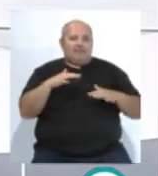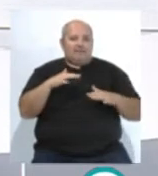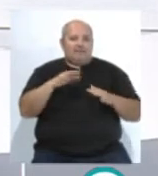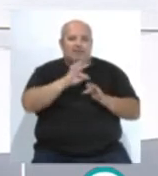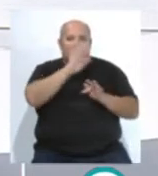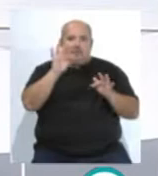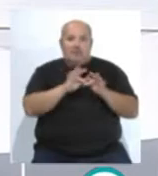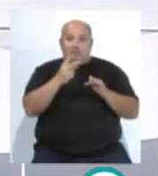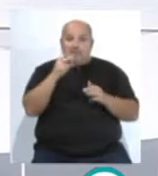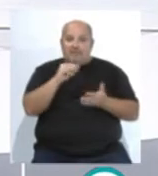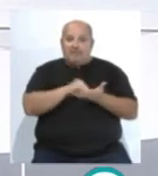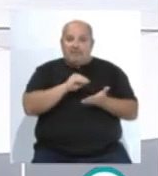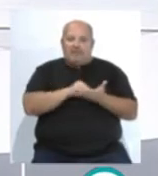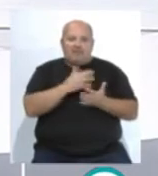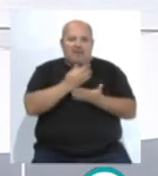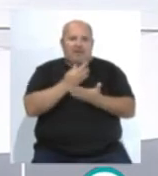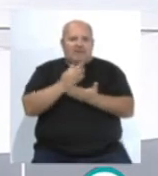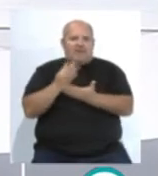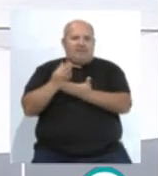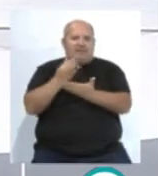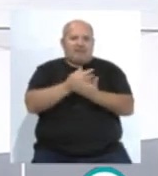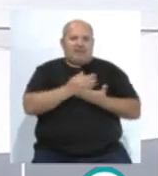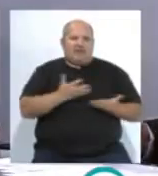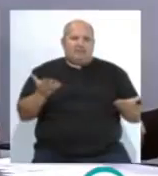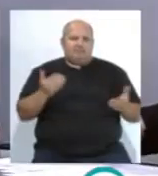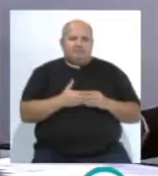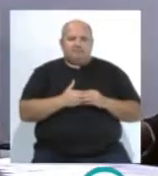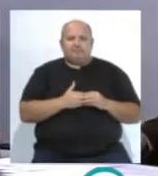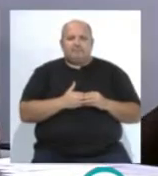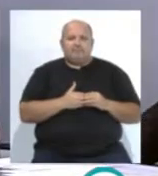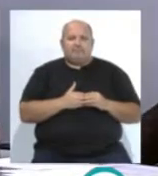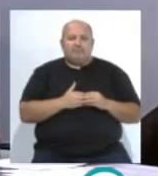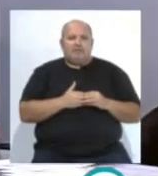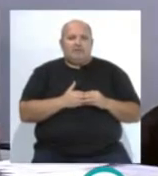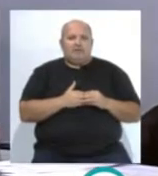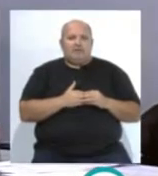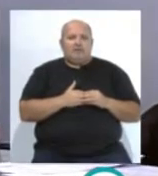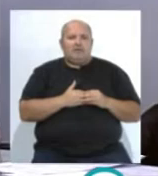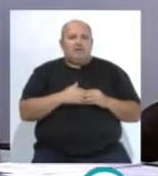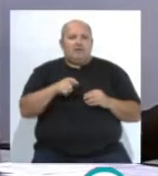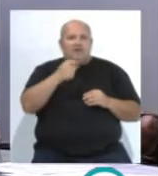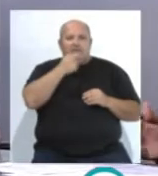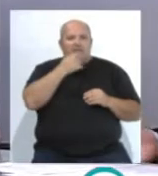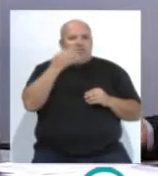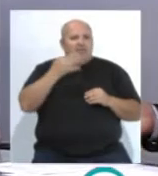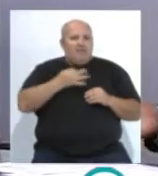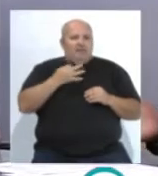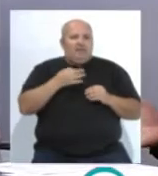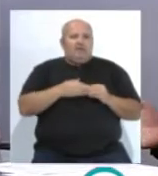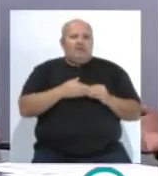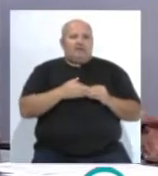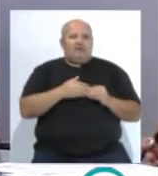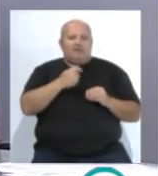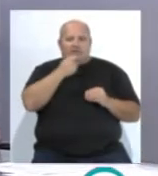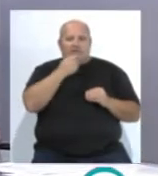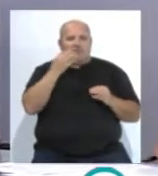en el partido, las 20 ha ido haciendo falta. Pero de todas maneras, Hugo, yo creo que ahí los árbitros tienen el deber y el